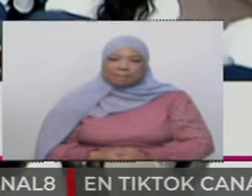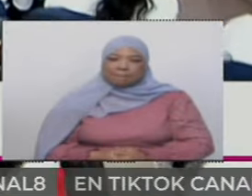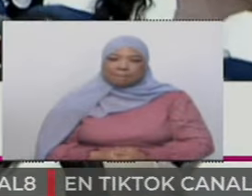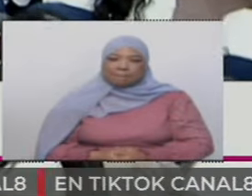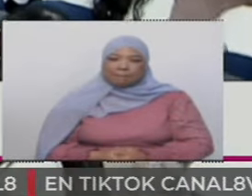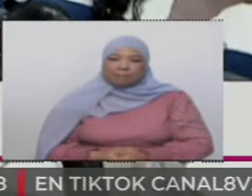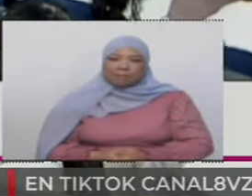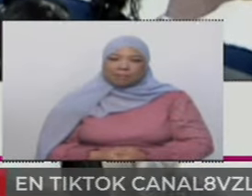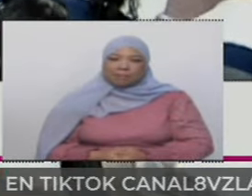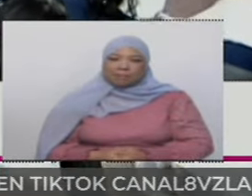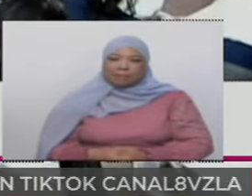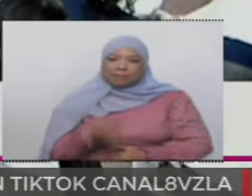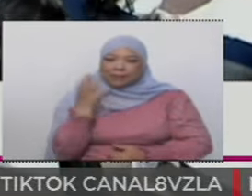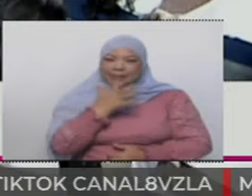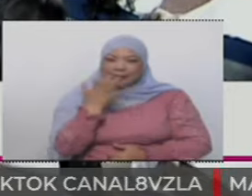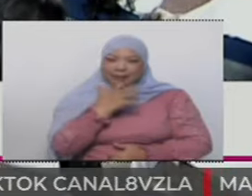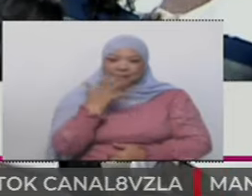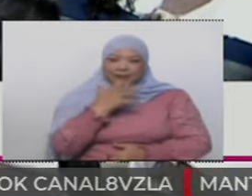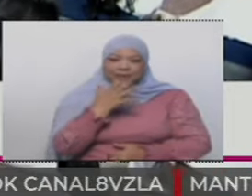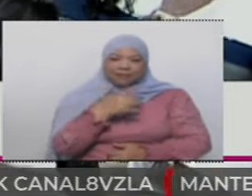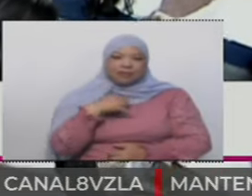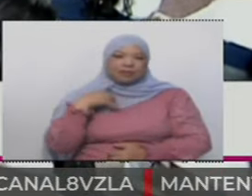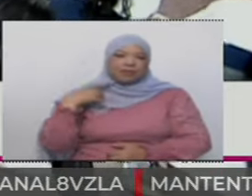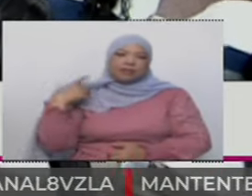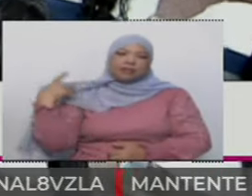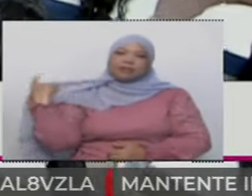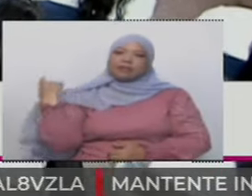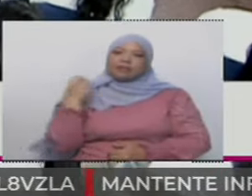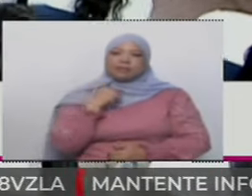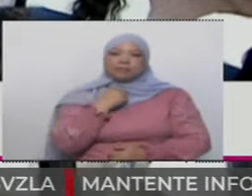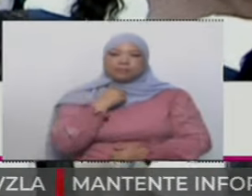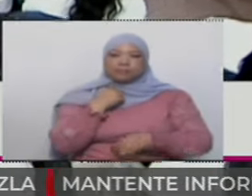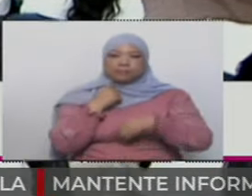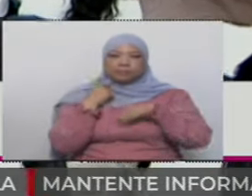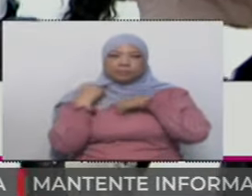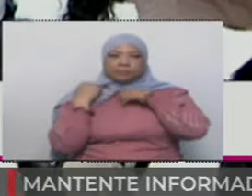Pues lo estábamos hablando. Nada más ustedes vean